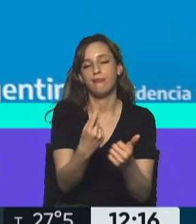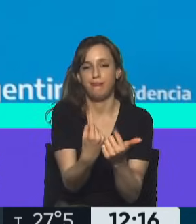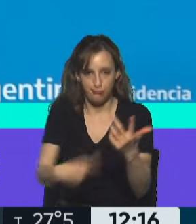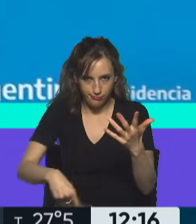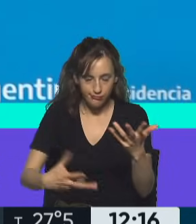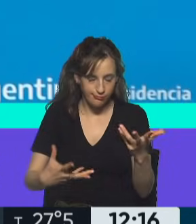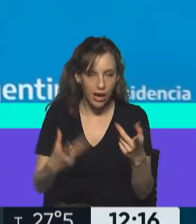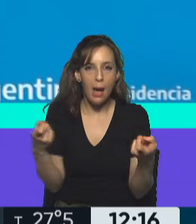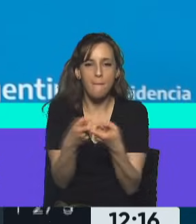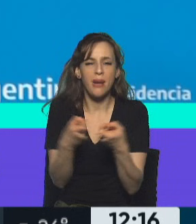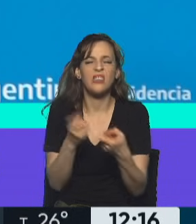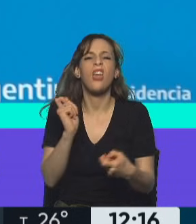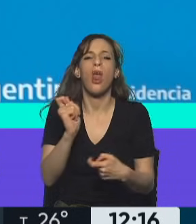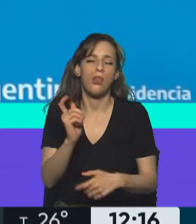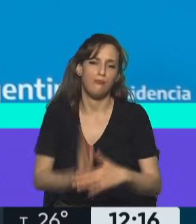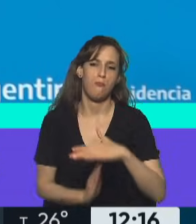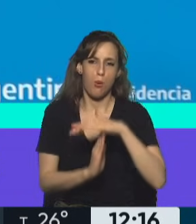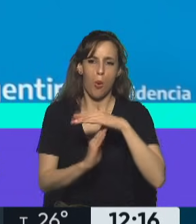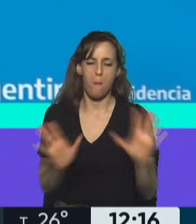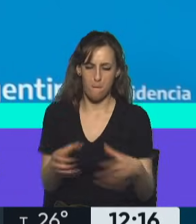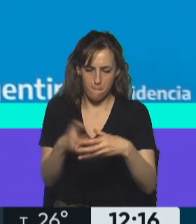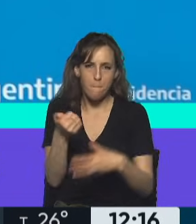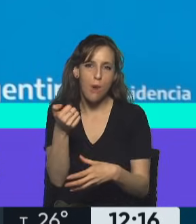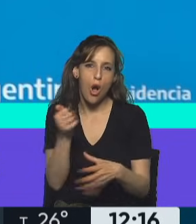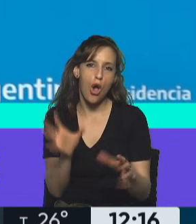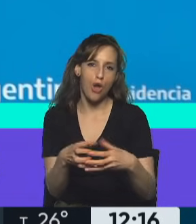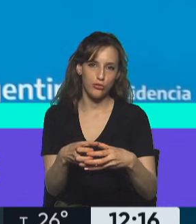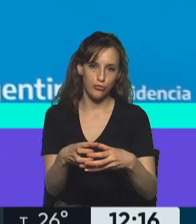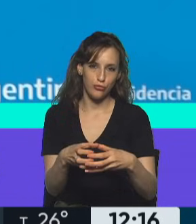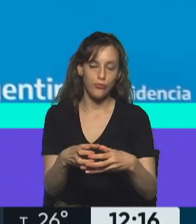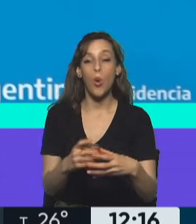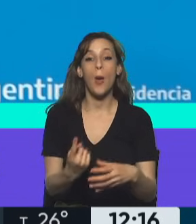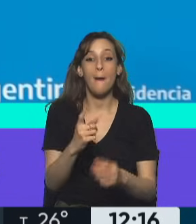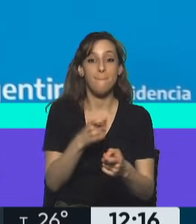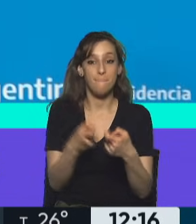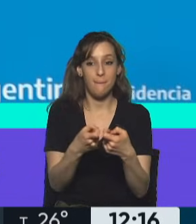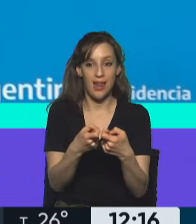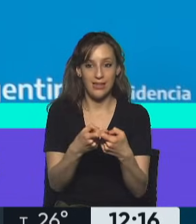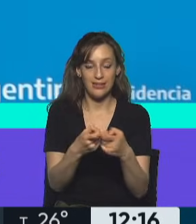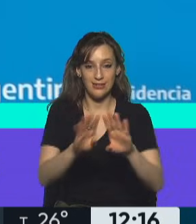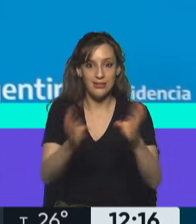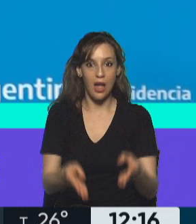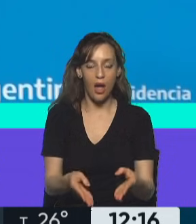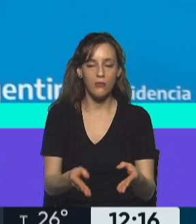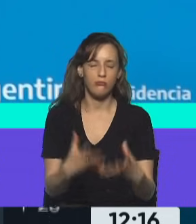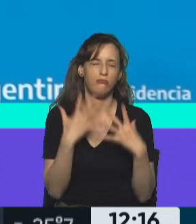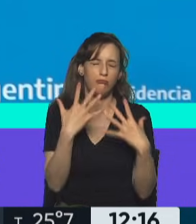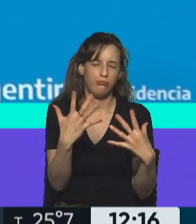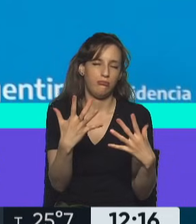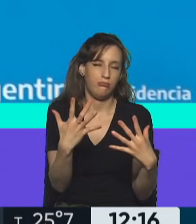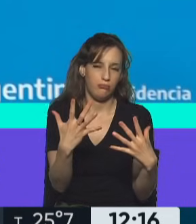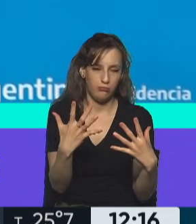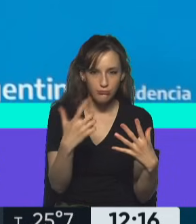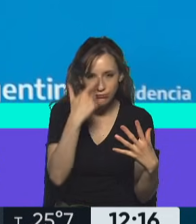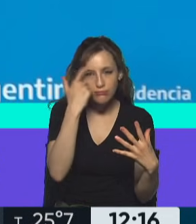caso de la Argentina los oligopolios manejan, sabemos claramente, y de hecho una de las empresas que es un oligopolio muy importante, una de las empresas que